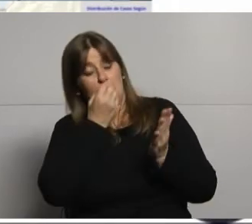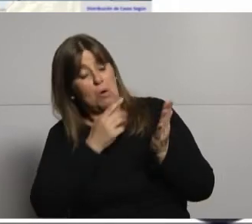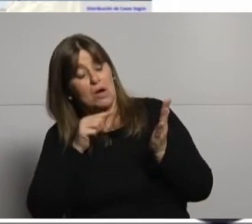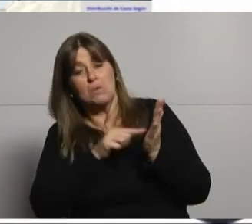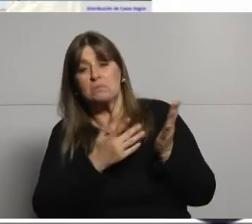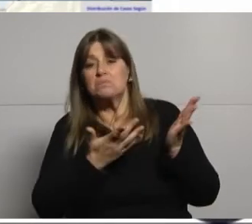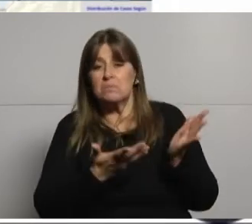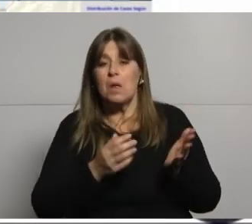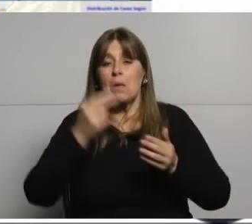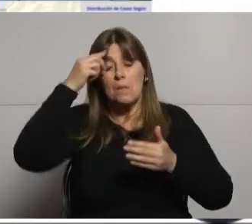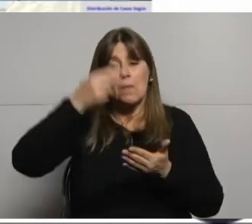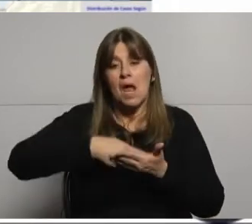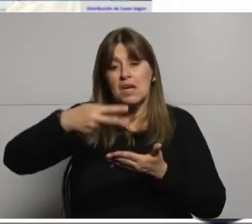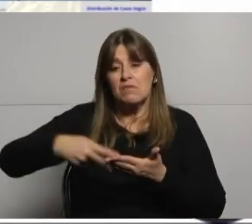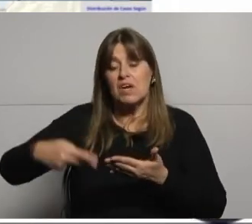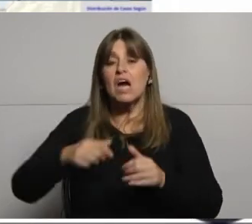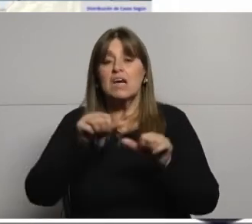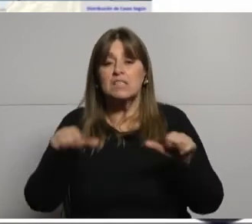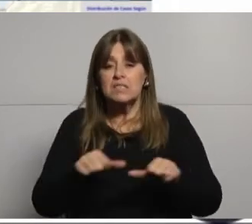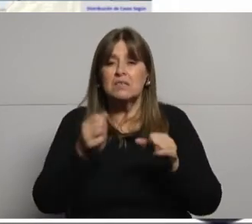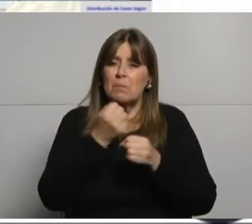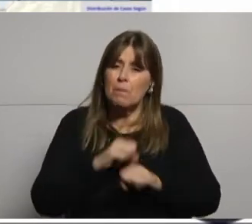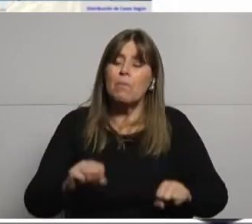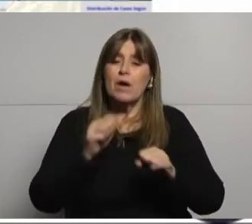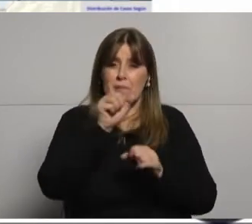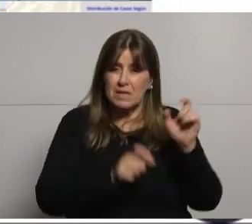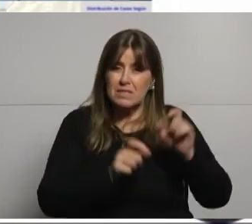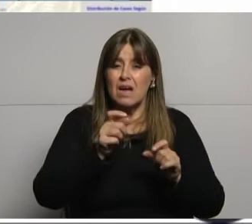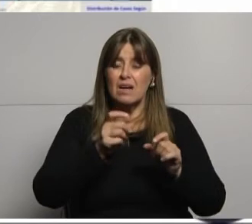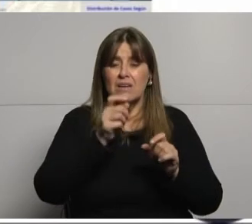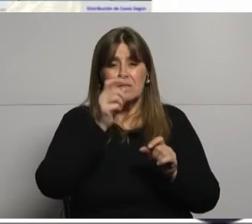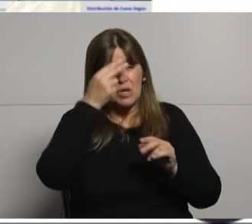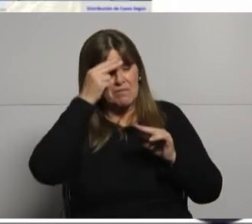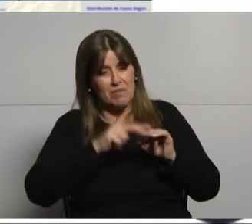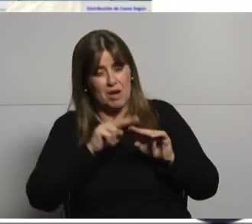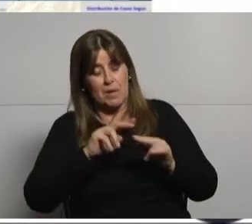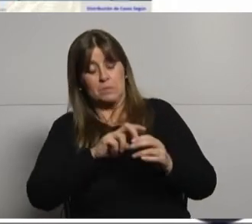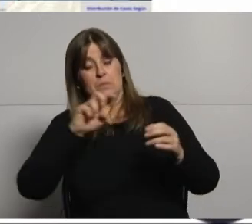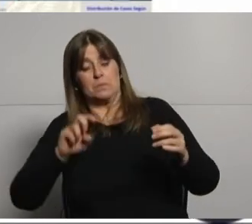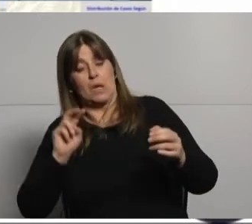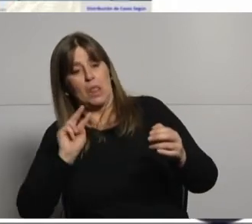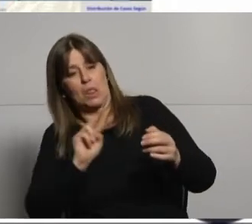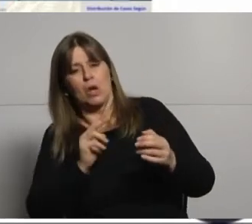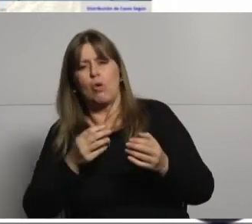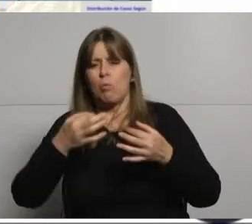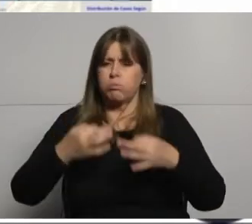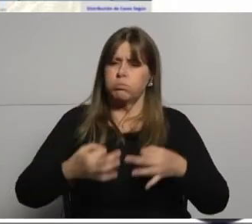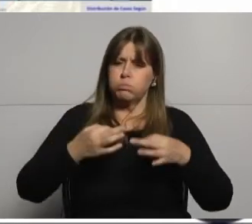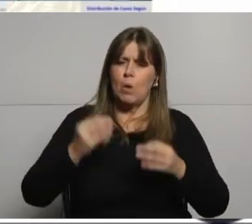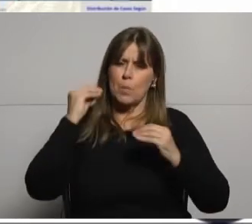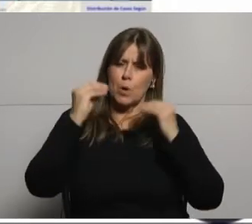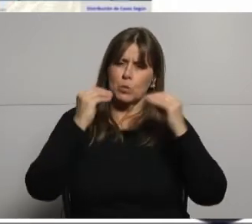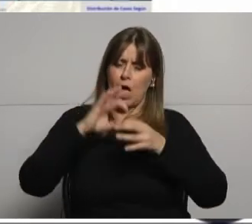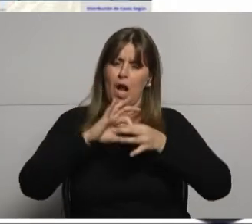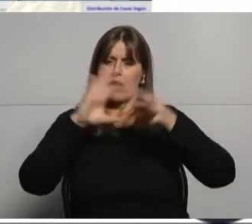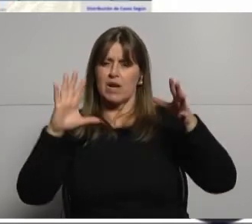yo puedo planificar entonces qué pasa si alguna de estas personas se enferma. Desde otro lugar, tal vez un poco más conservador o más preocupado por